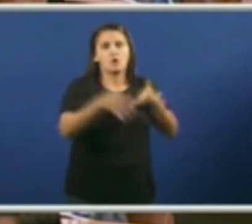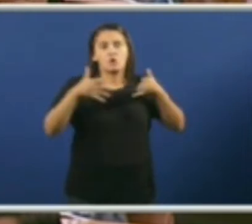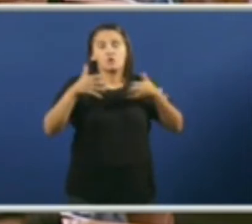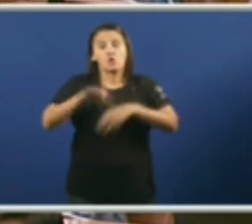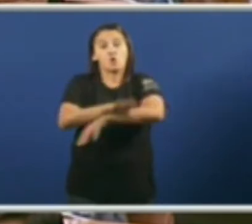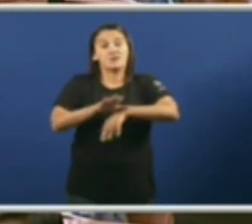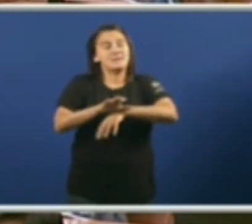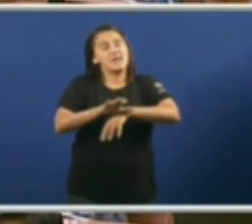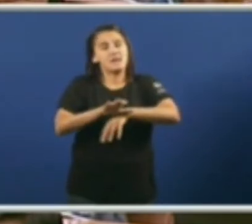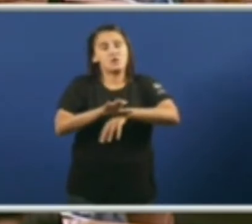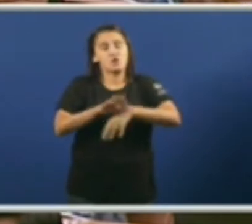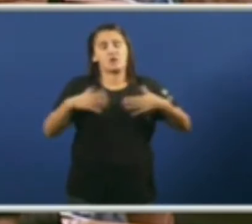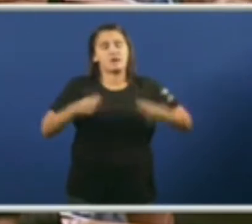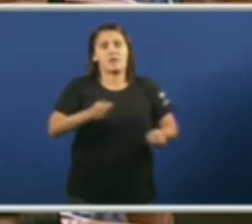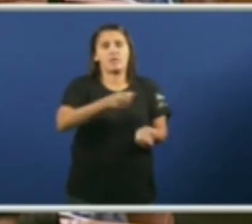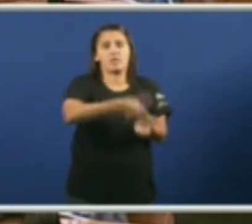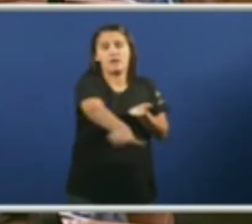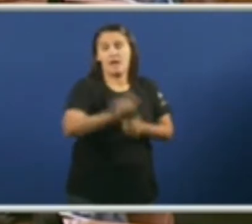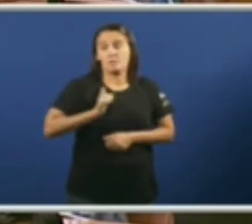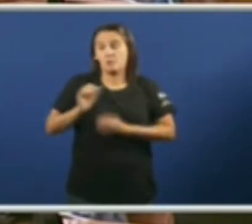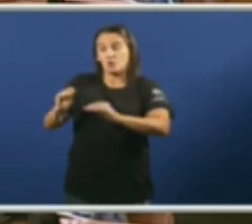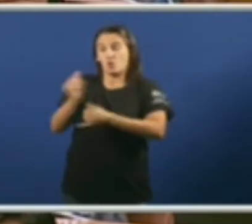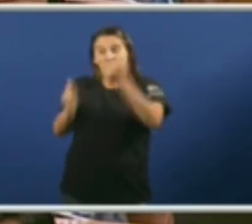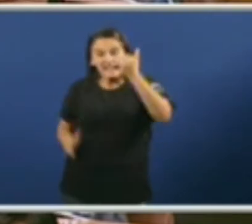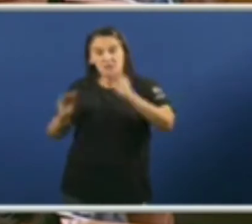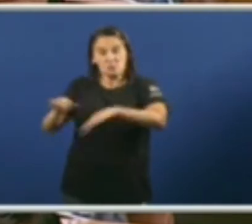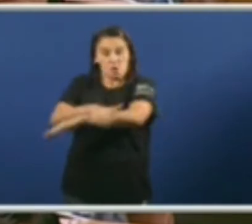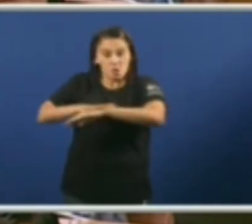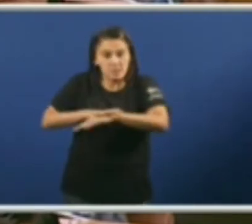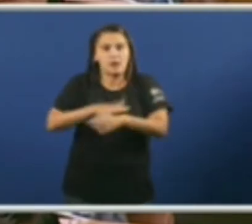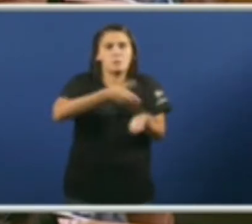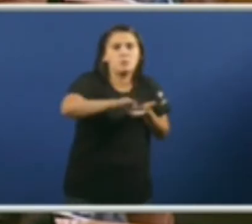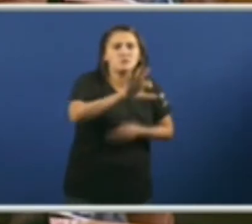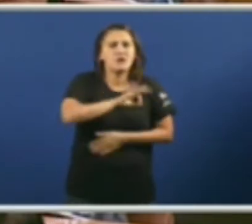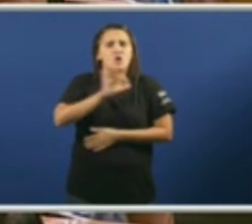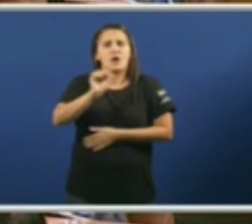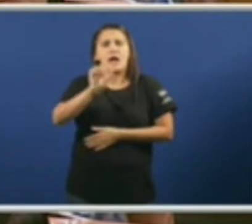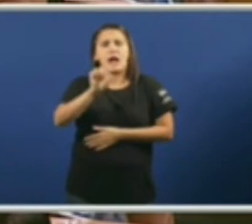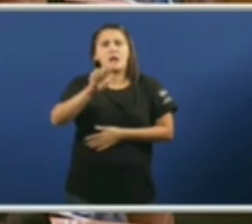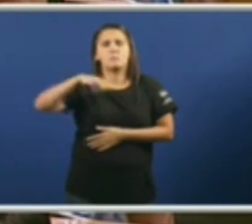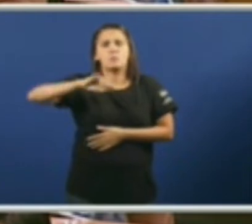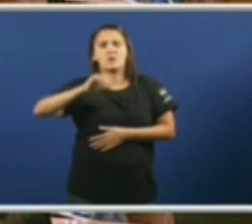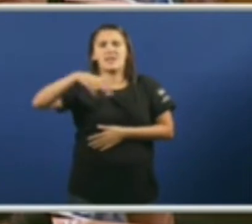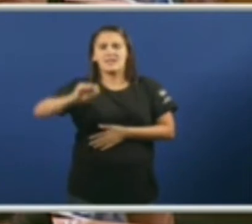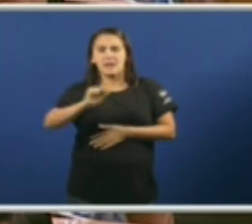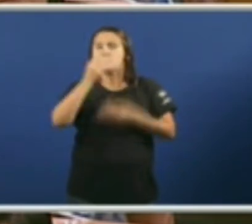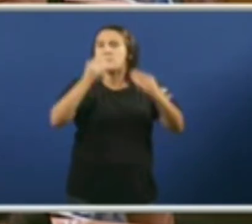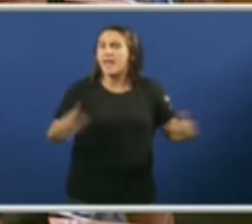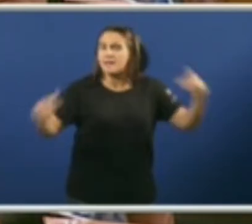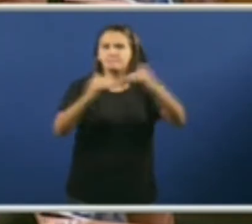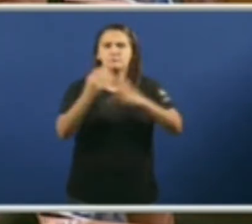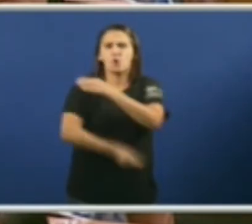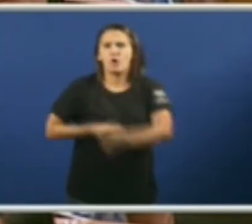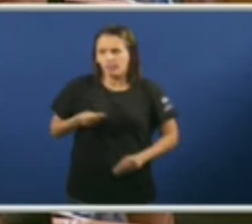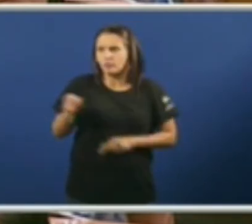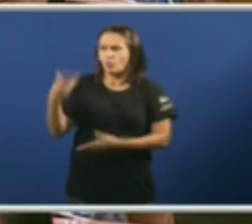de Sanidade. Aproveite a crise de goberno e cese o señor Almuíña. El non estivo á altura. Demostre que vostede